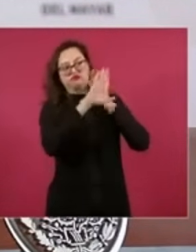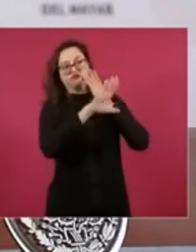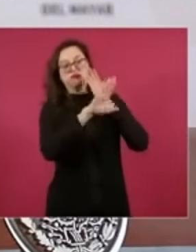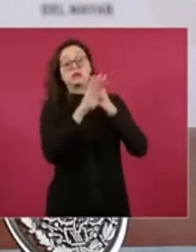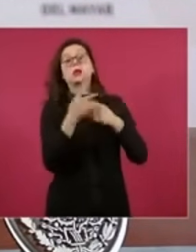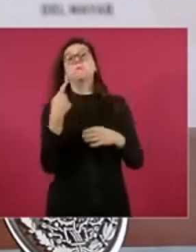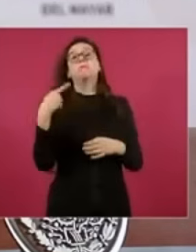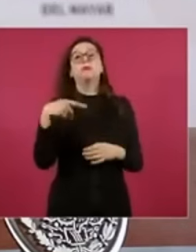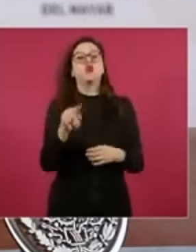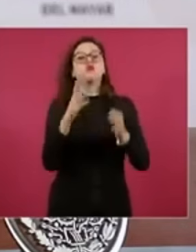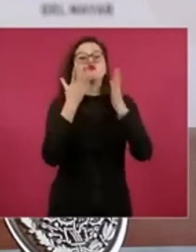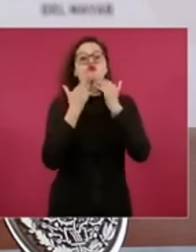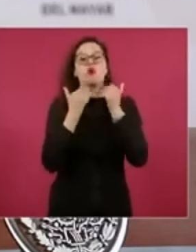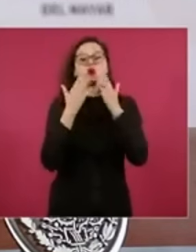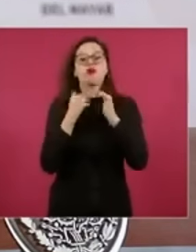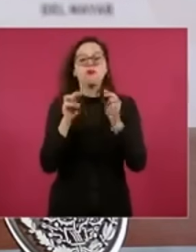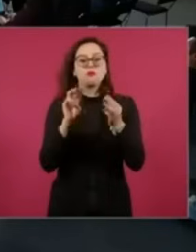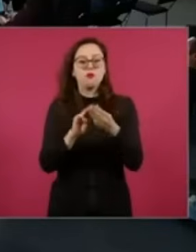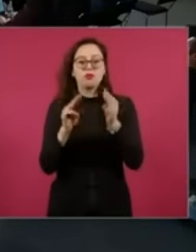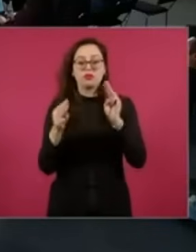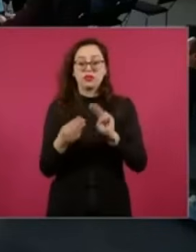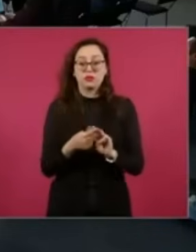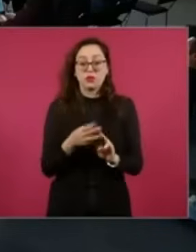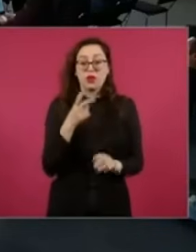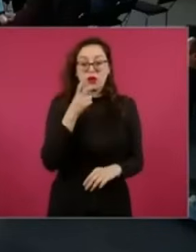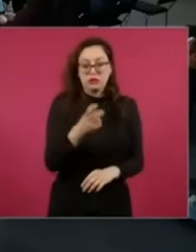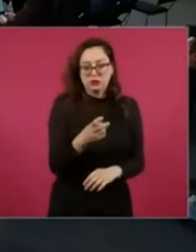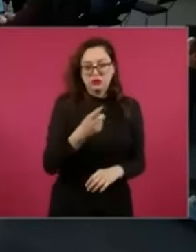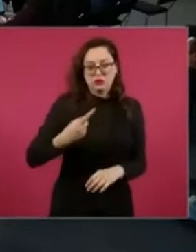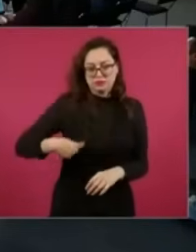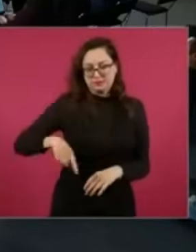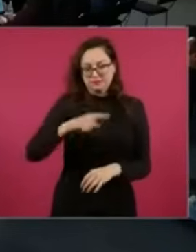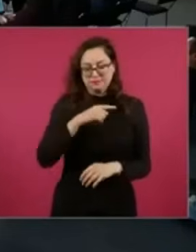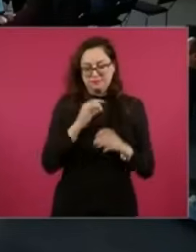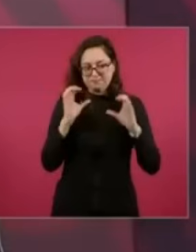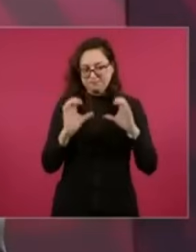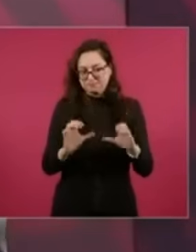razón. Entonces hemos cuidado mucho eso.